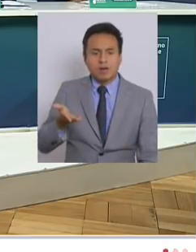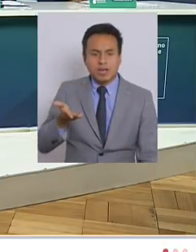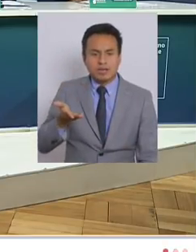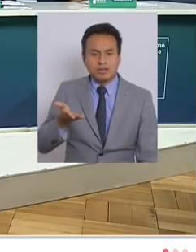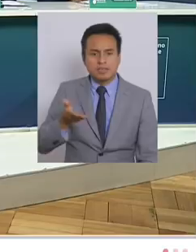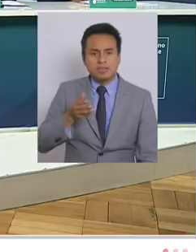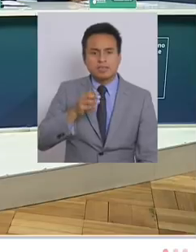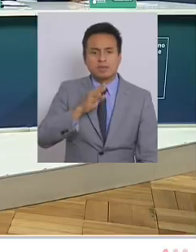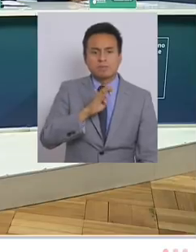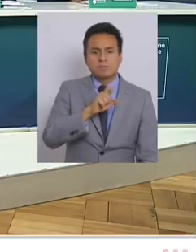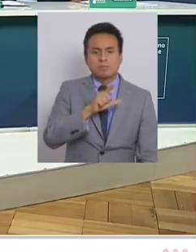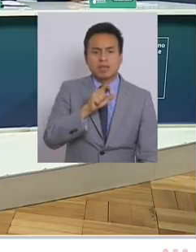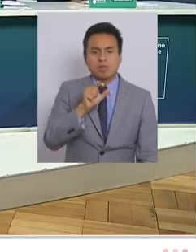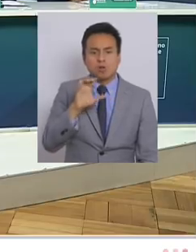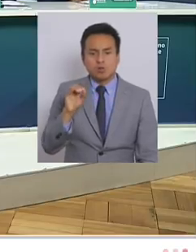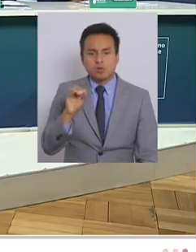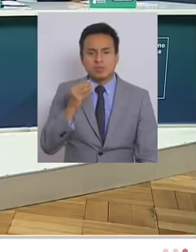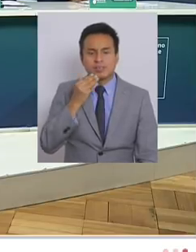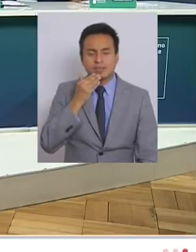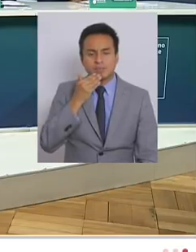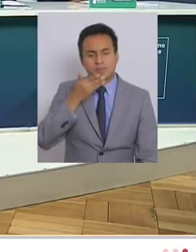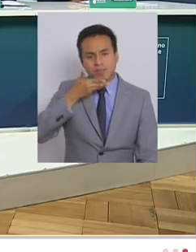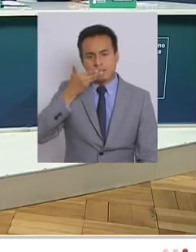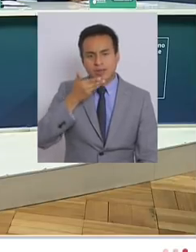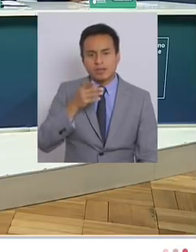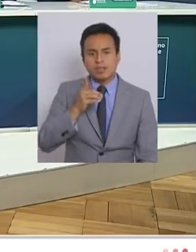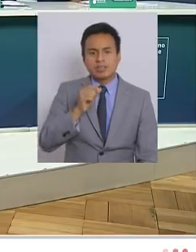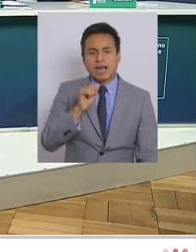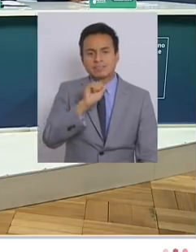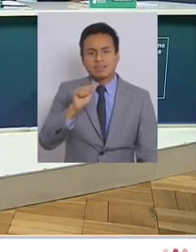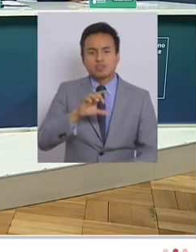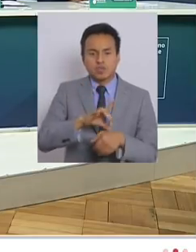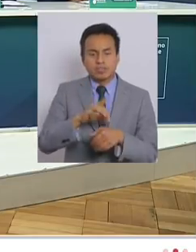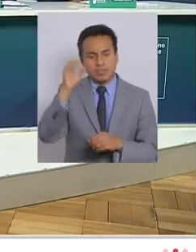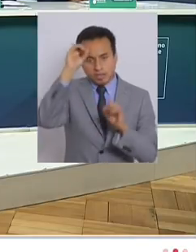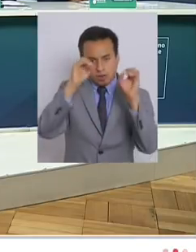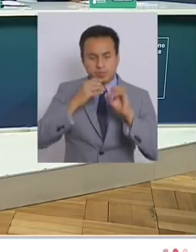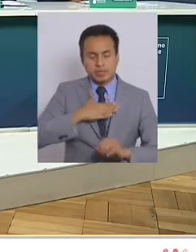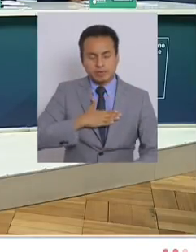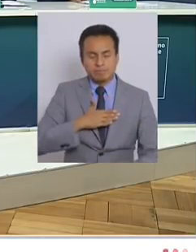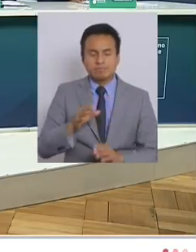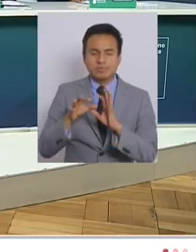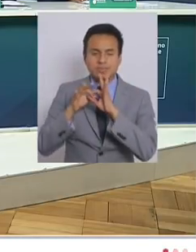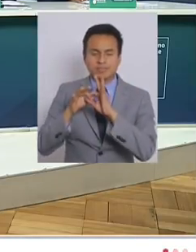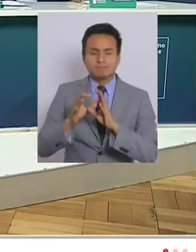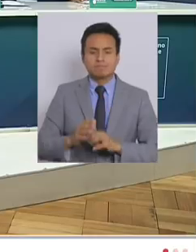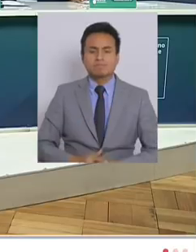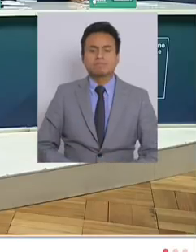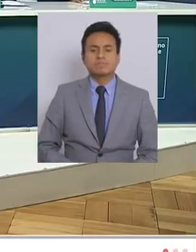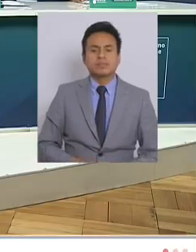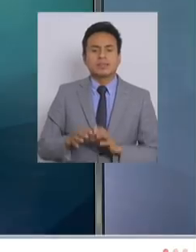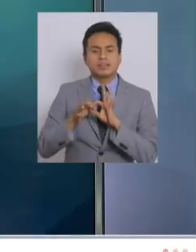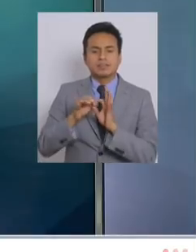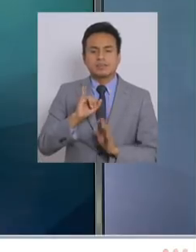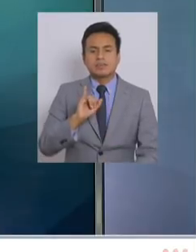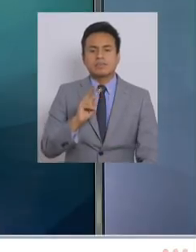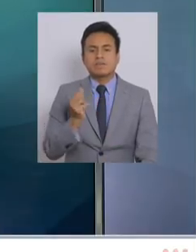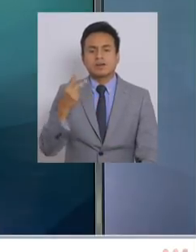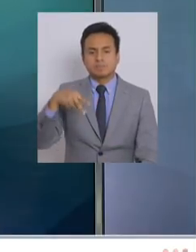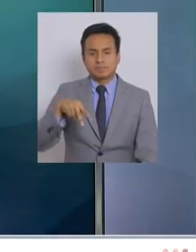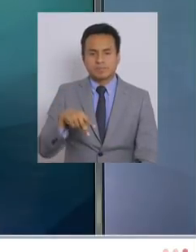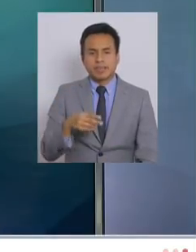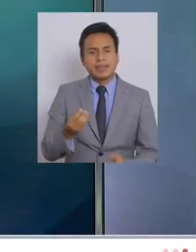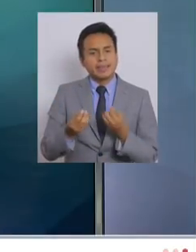a don jaime del óleo y también a la otra danza si quiere opinar muchas gracias gracias a iván lo que pasa